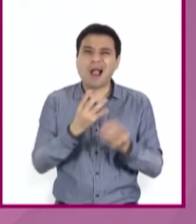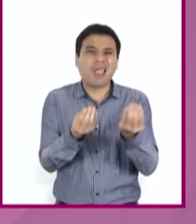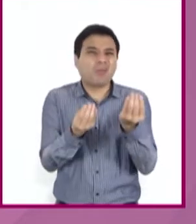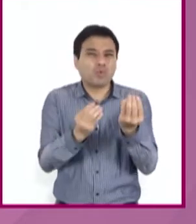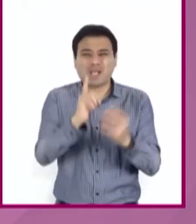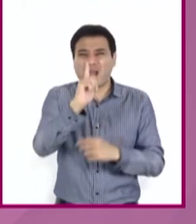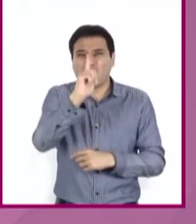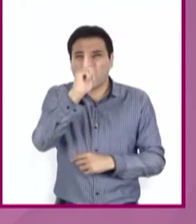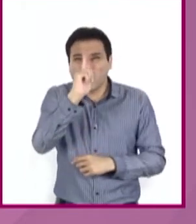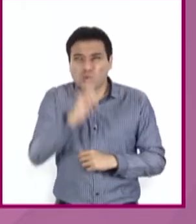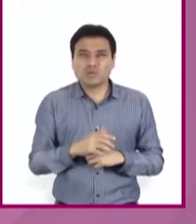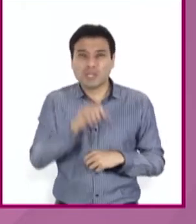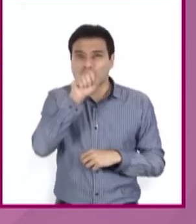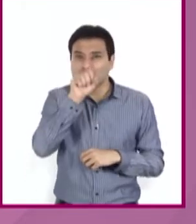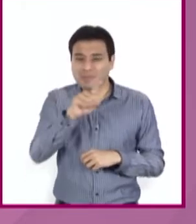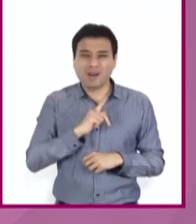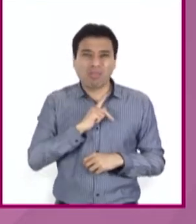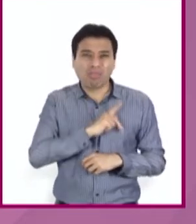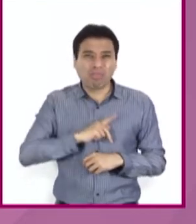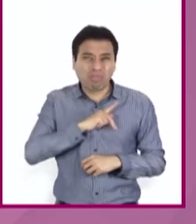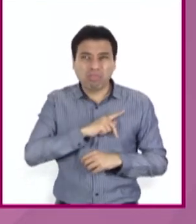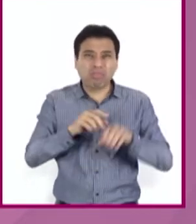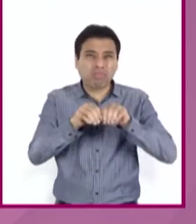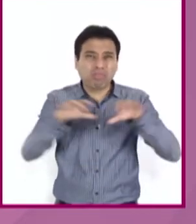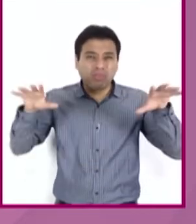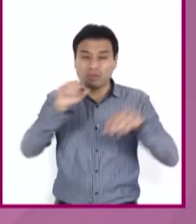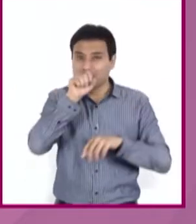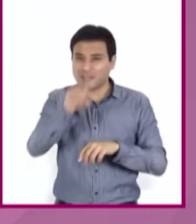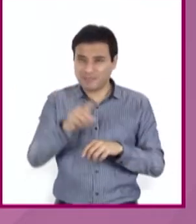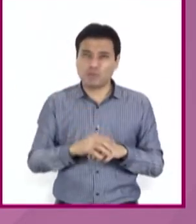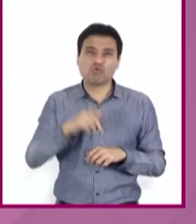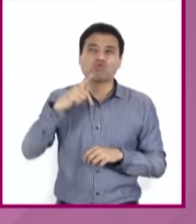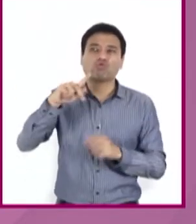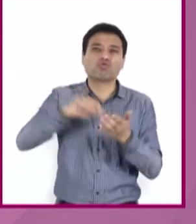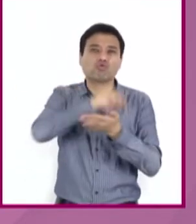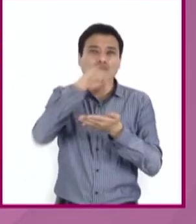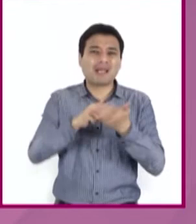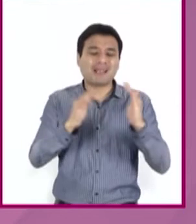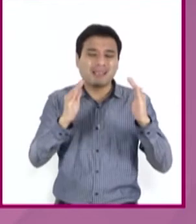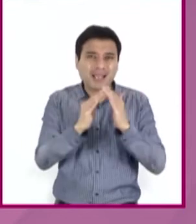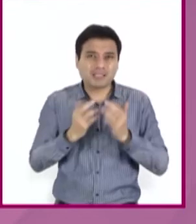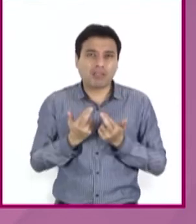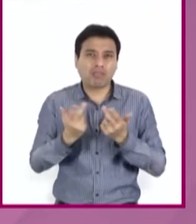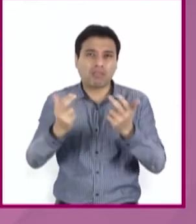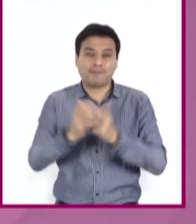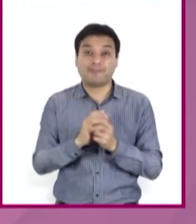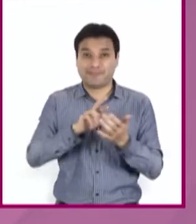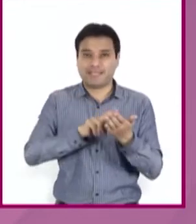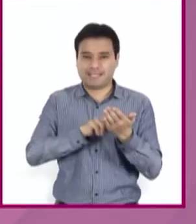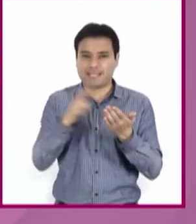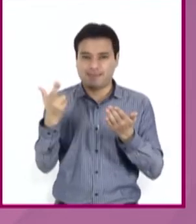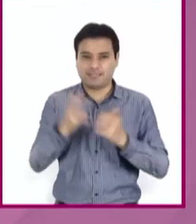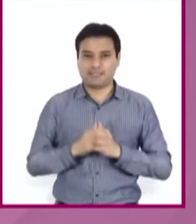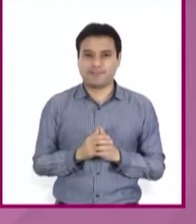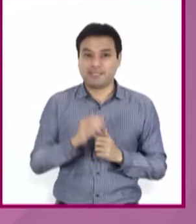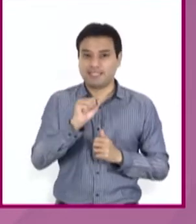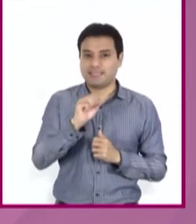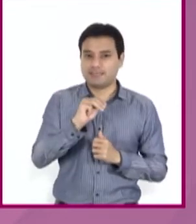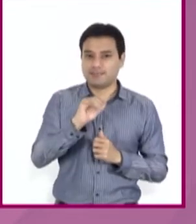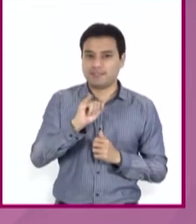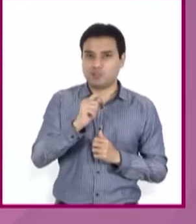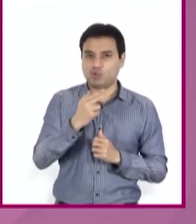luz, uso de pesticidas y destrucción de hábitats. De acuerdo con la revista Smithsonian,